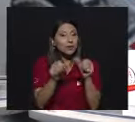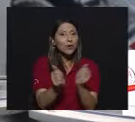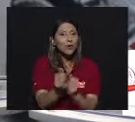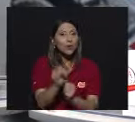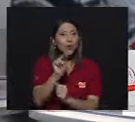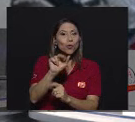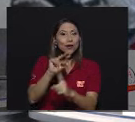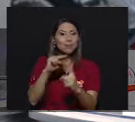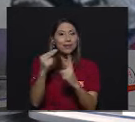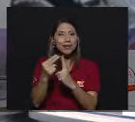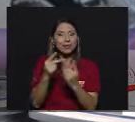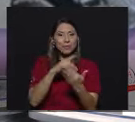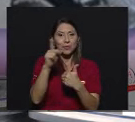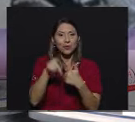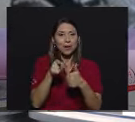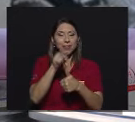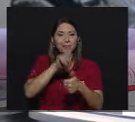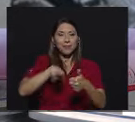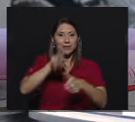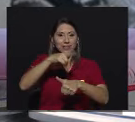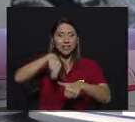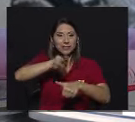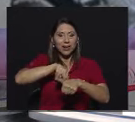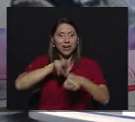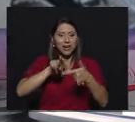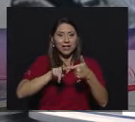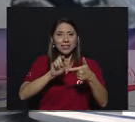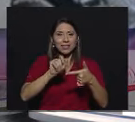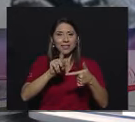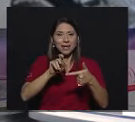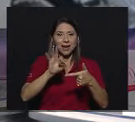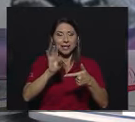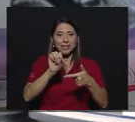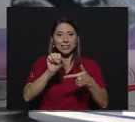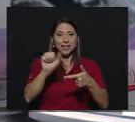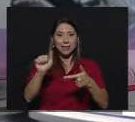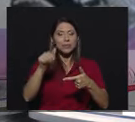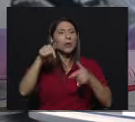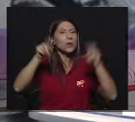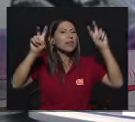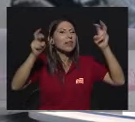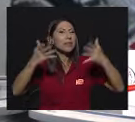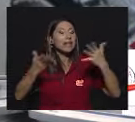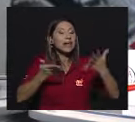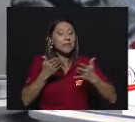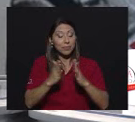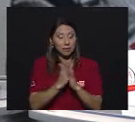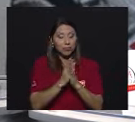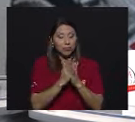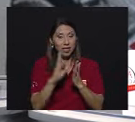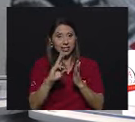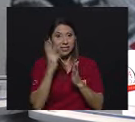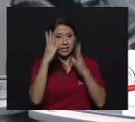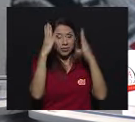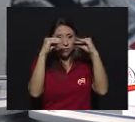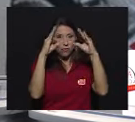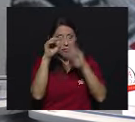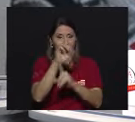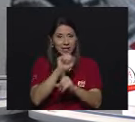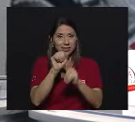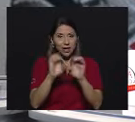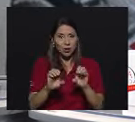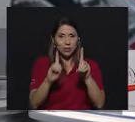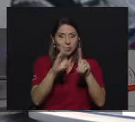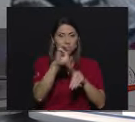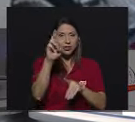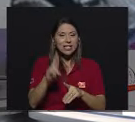Regresa usted a Una Mirada, el programa de la Universidad Nacional y del CINAR S.A., hoy con el tema de los principales hallazgos del sexto informe del estado de la